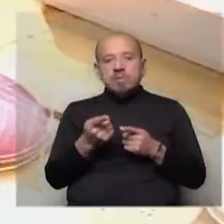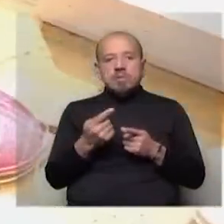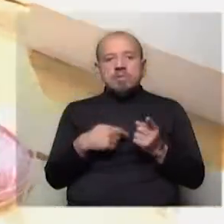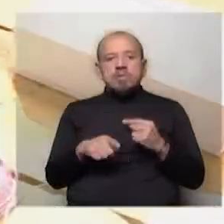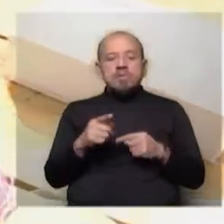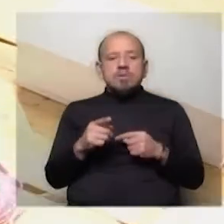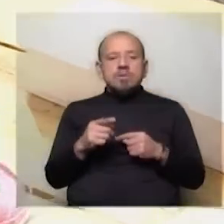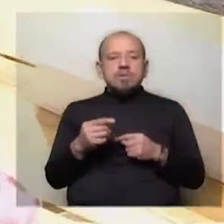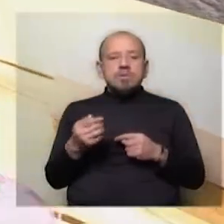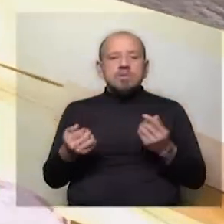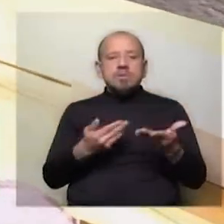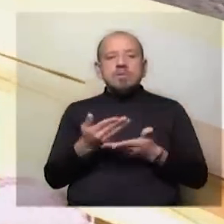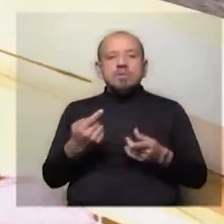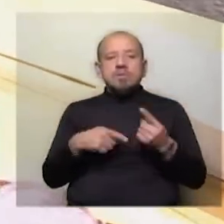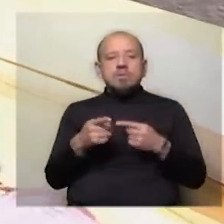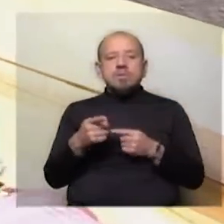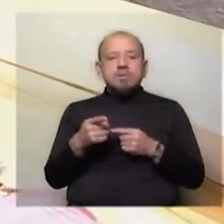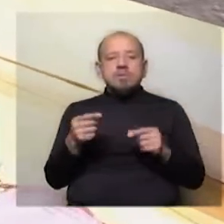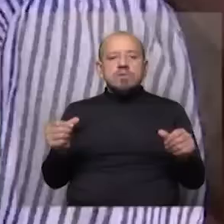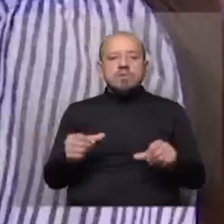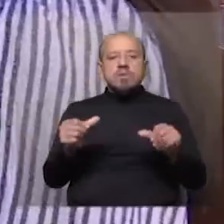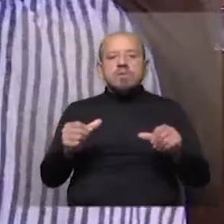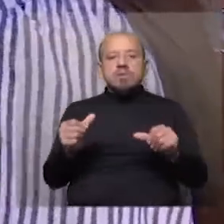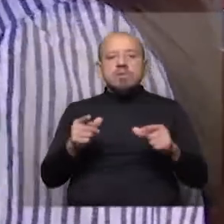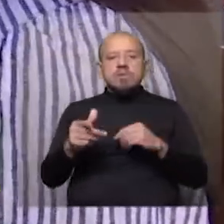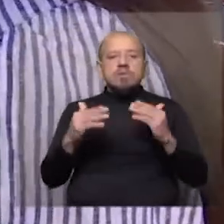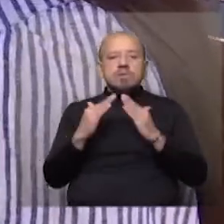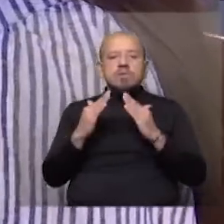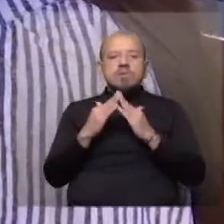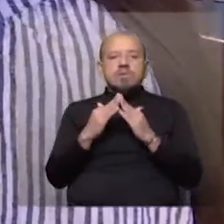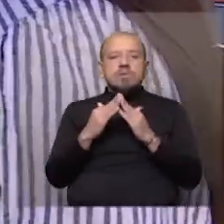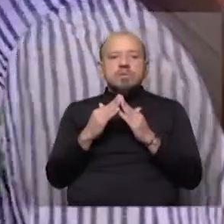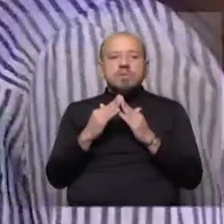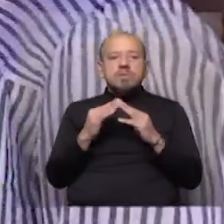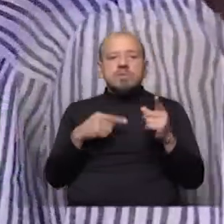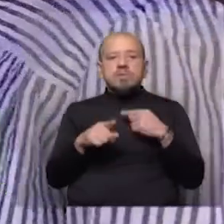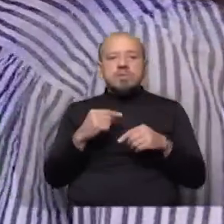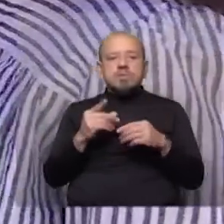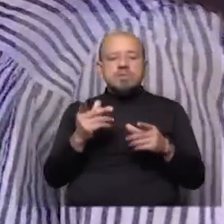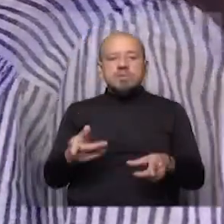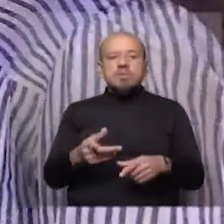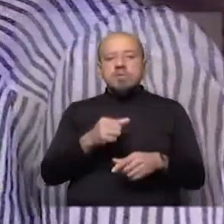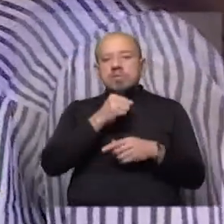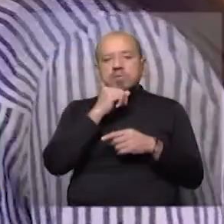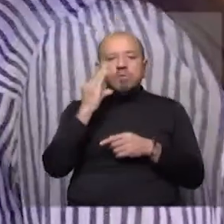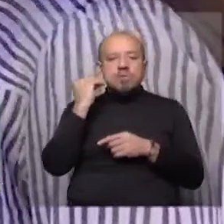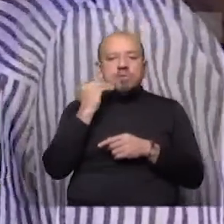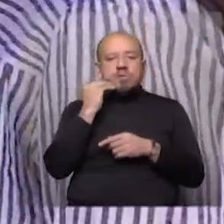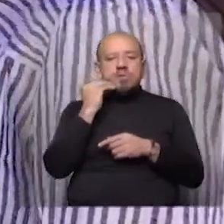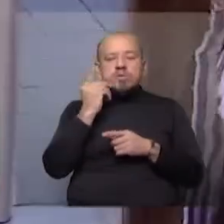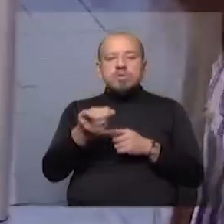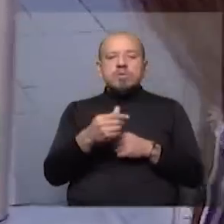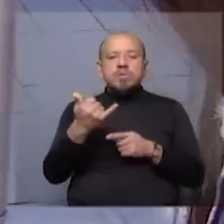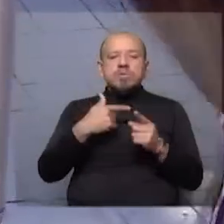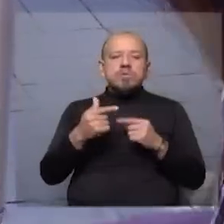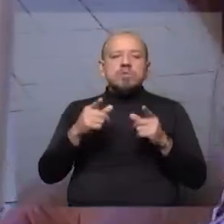interactúan eh Y eso es lo que hace que después lleven a su casa y hablen con la familia con los abuelos con sus padres y les cuenten un poquito más y